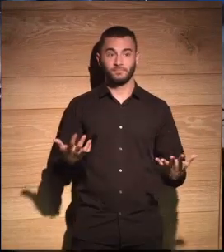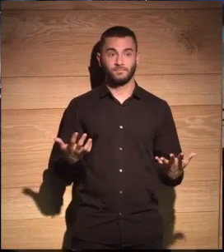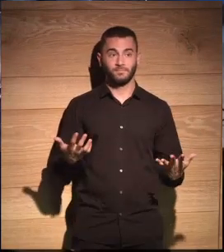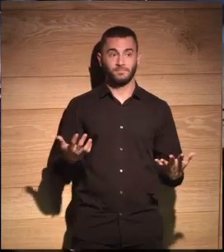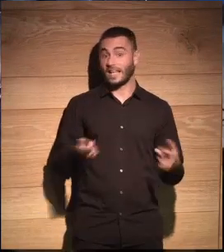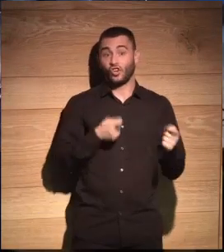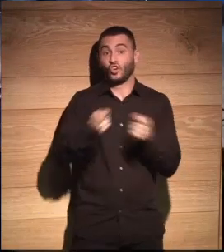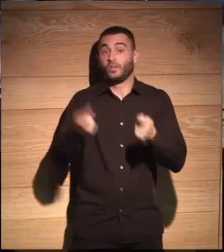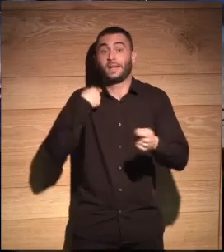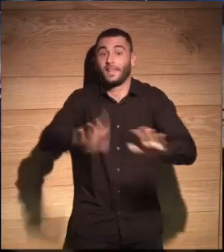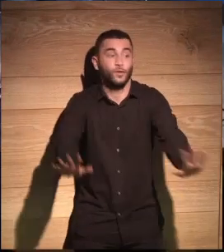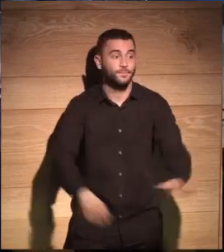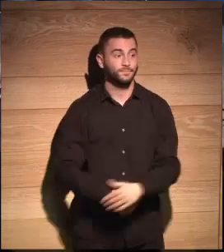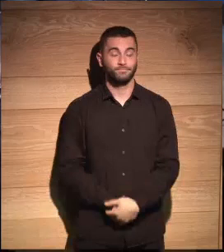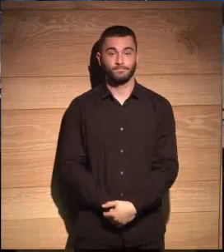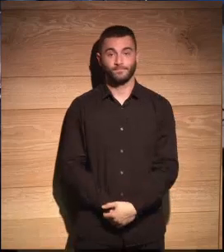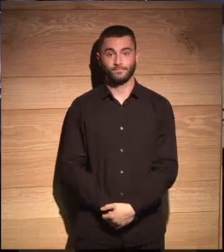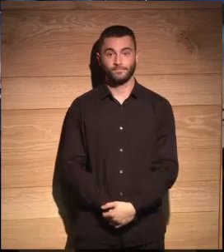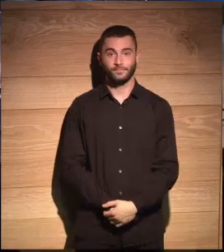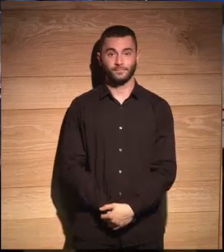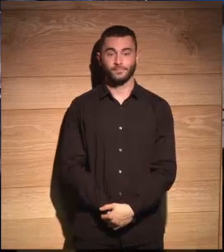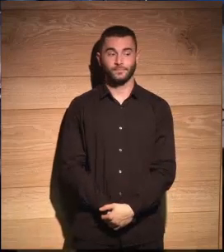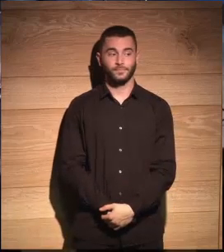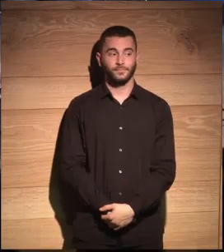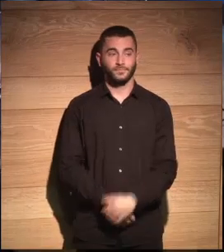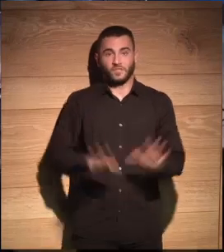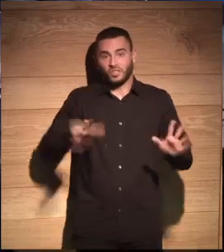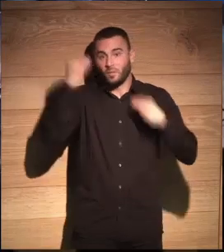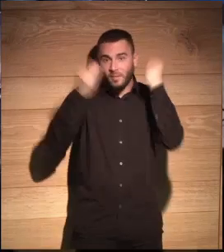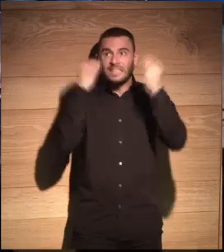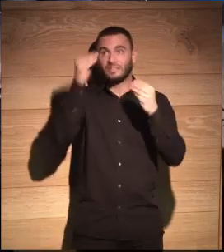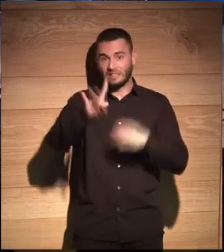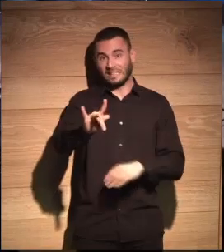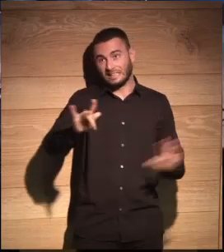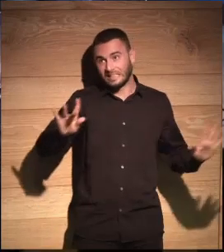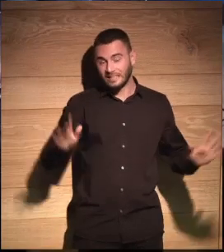Se nos ha ido de las manos. Entonces, supongo que sí.